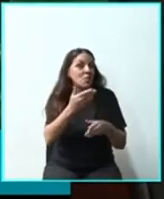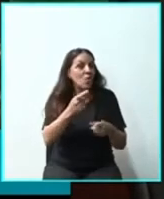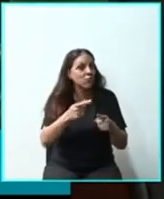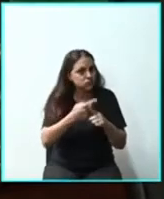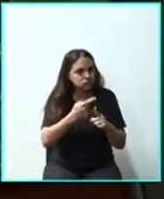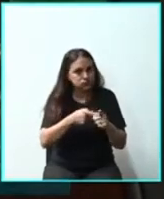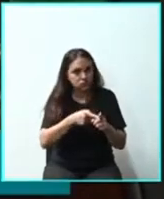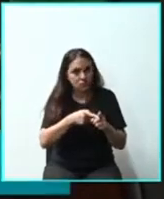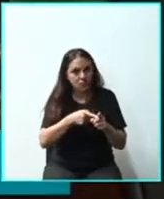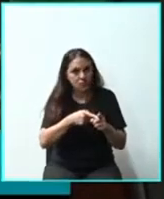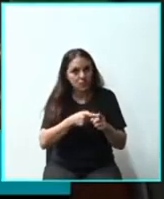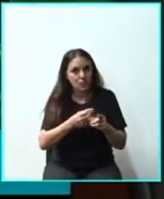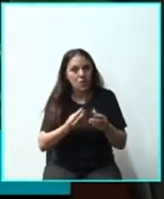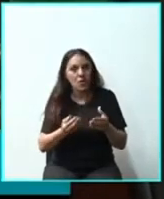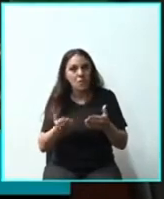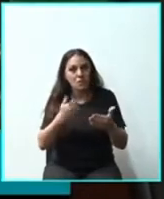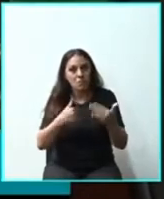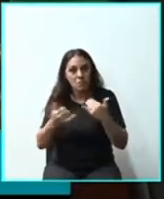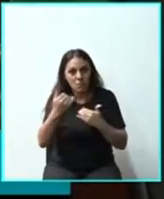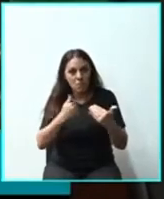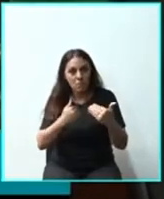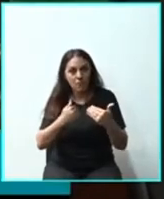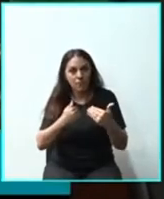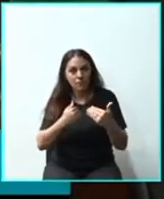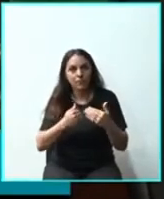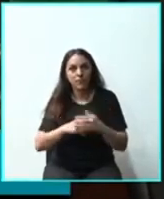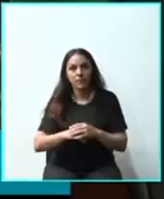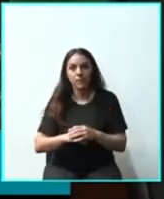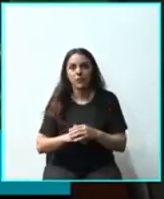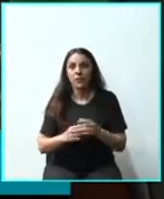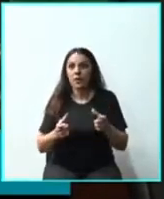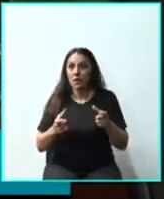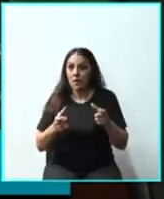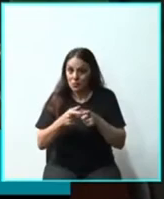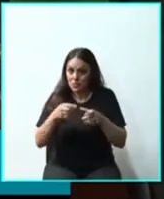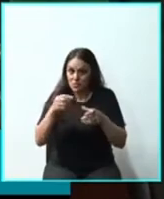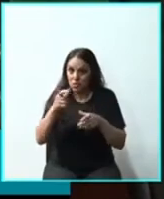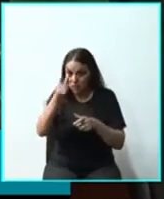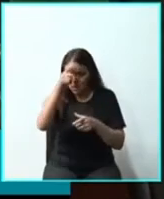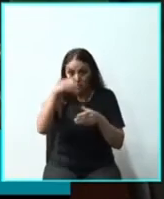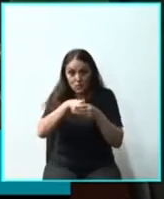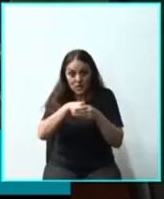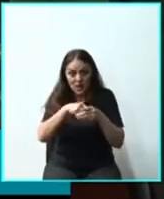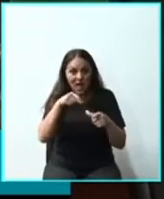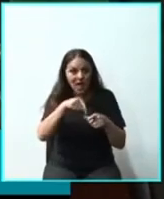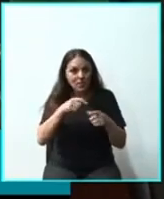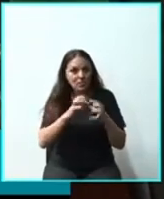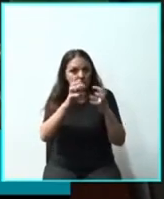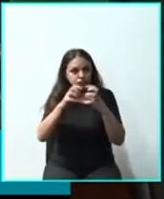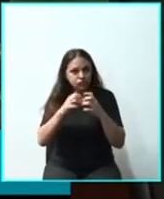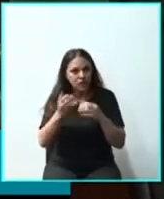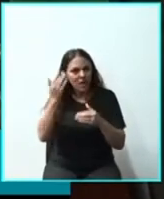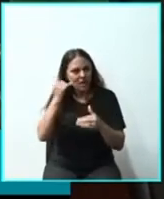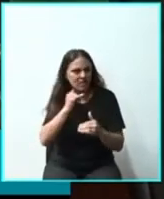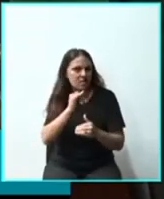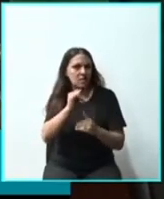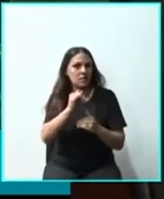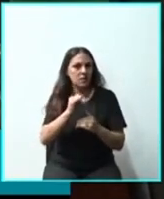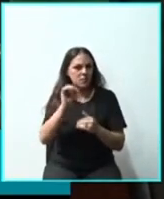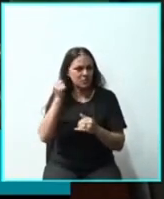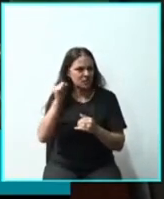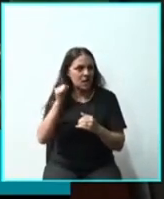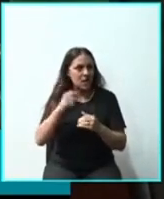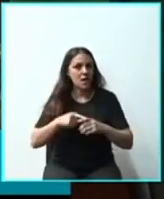la misma Comisión de Seguridad, en la reunión de diputados, y fueron tomados, ¿sí? Lo explicamos al principio.